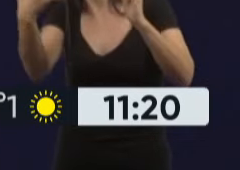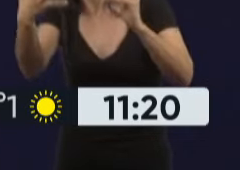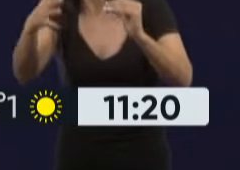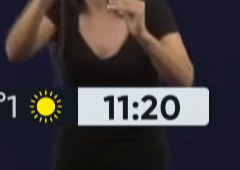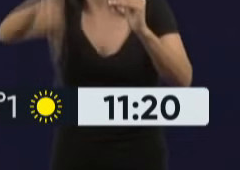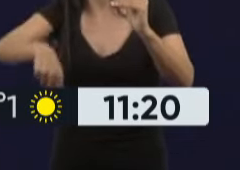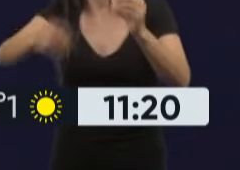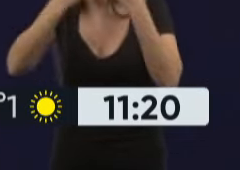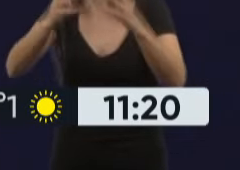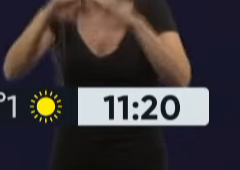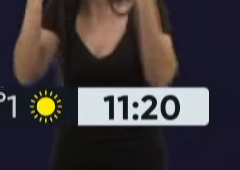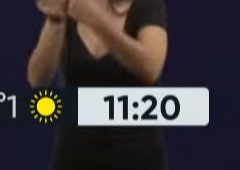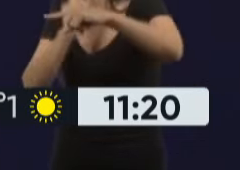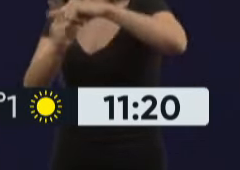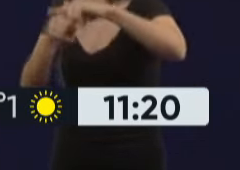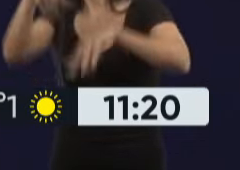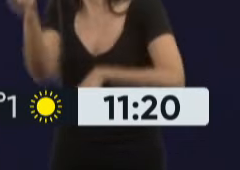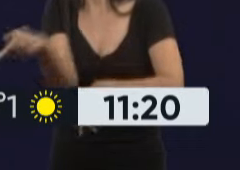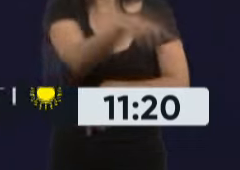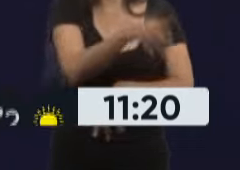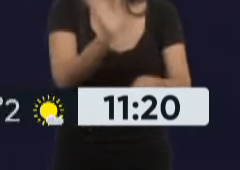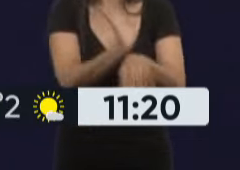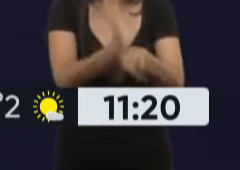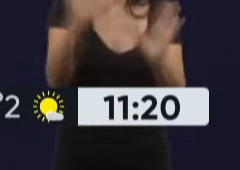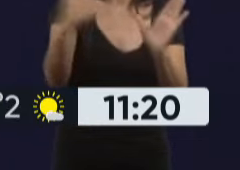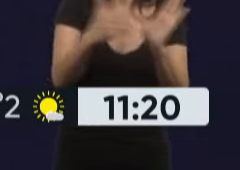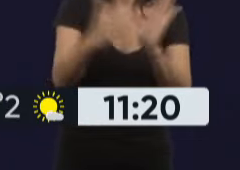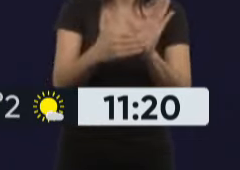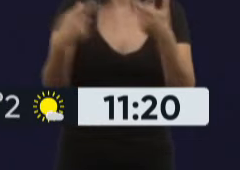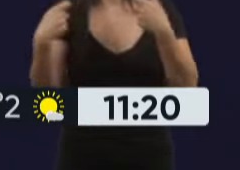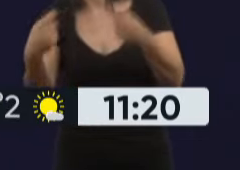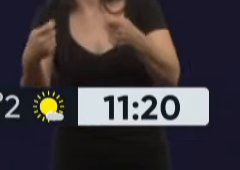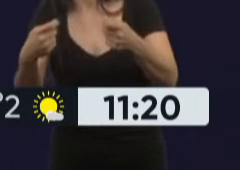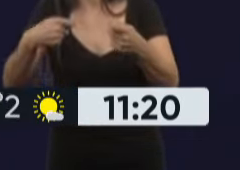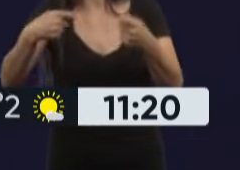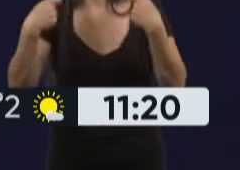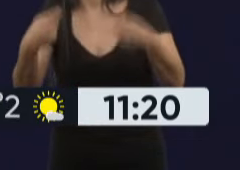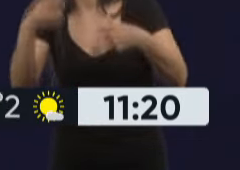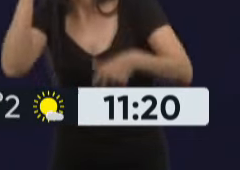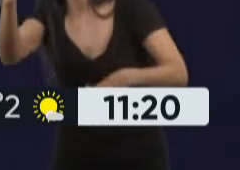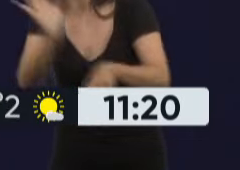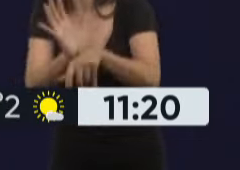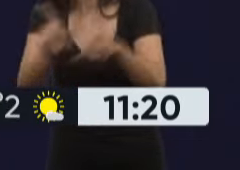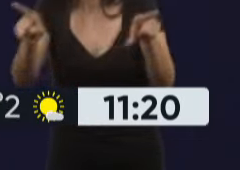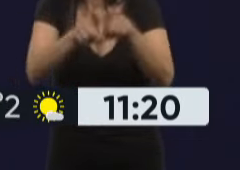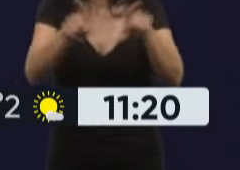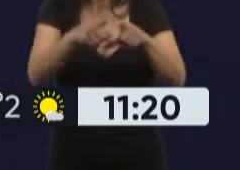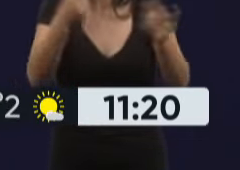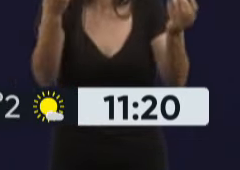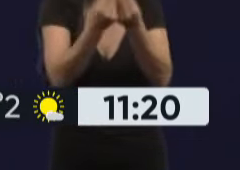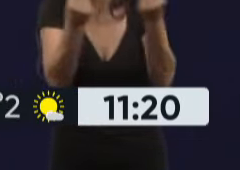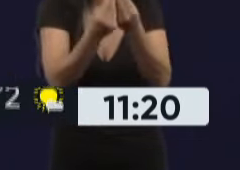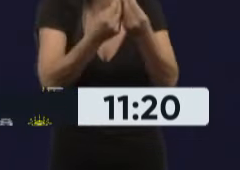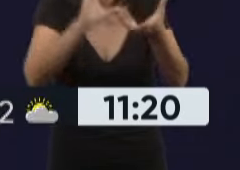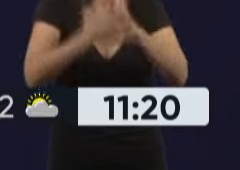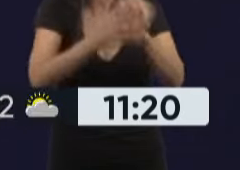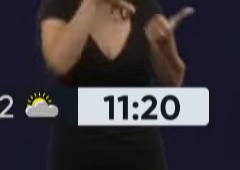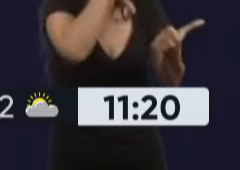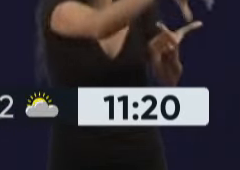mejor resultado que eh que gastando más dinero te pasa en varios rubros eh